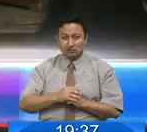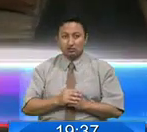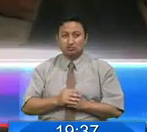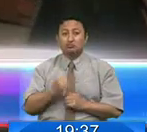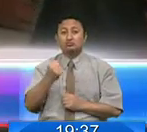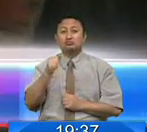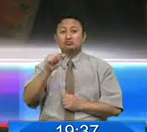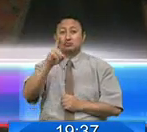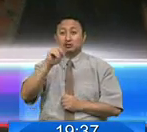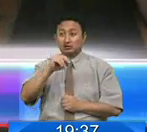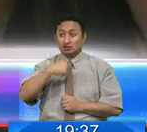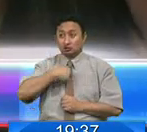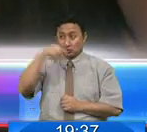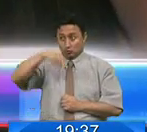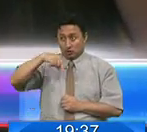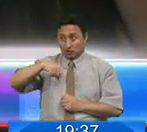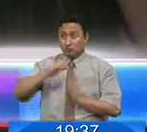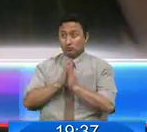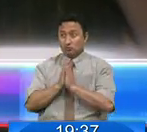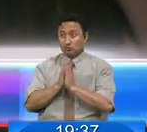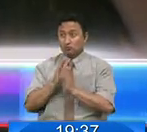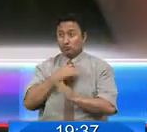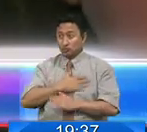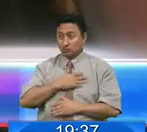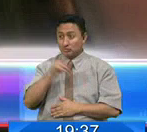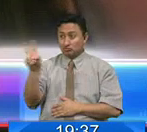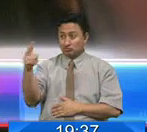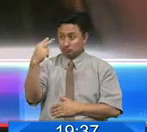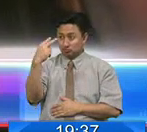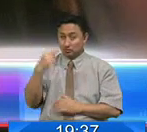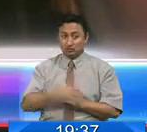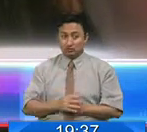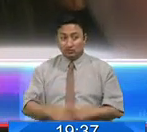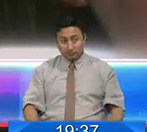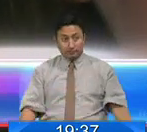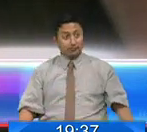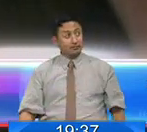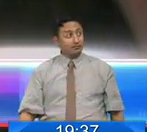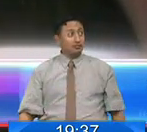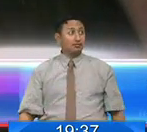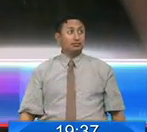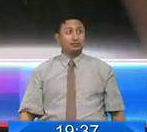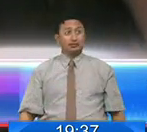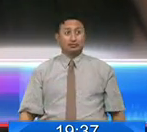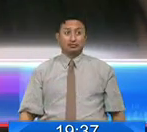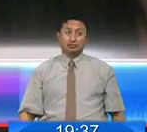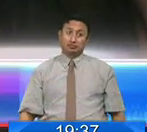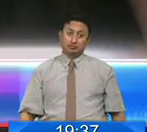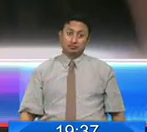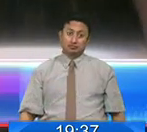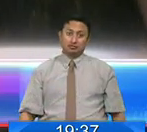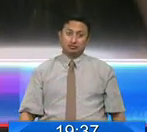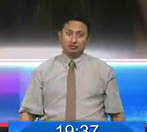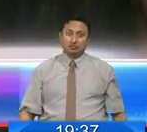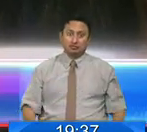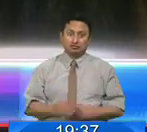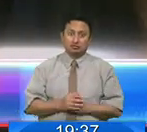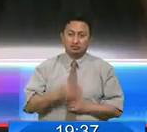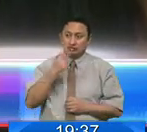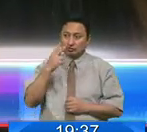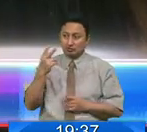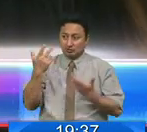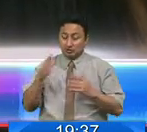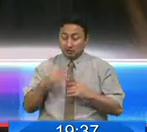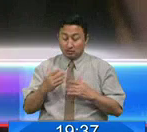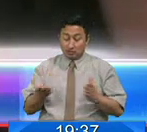ahorita estoy aquí regresa mírame y ella se pierde es duro verla después cuando ella